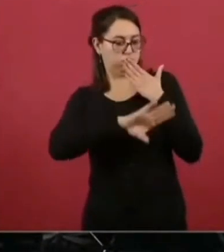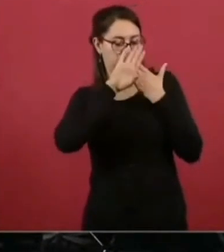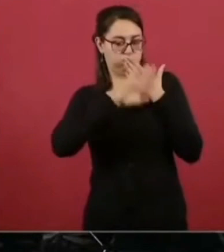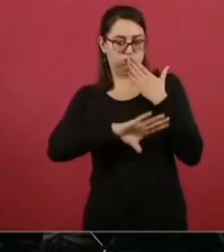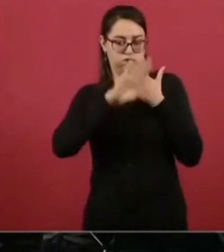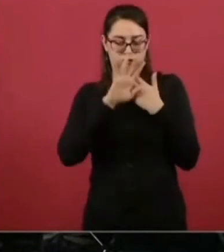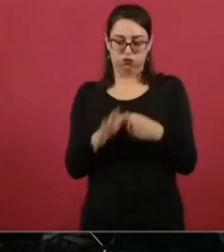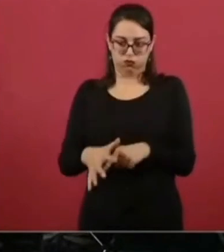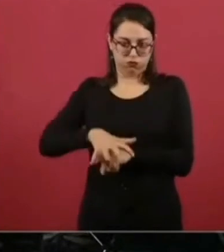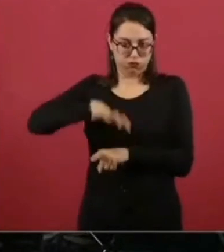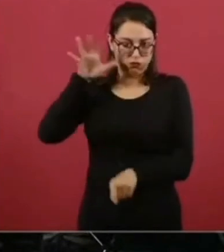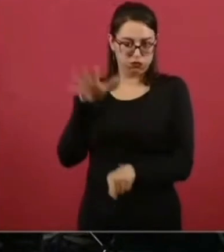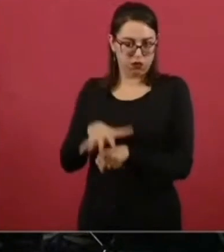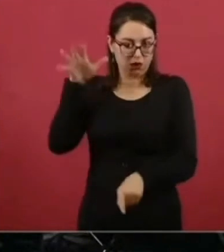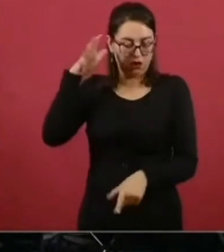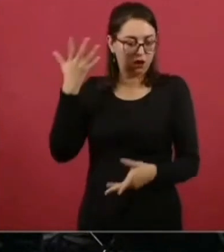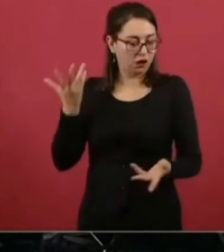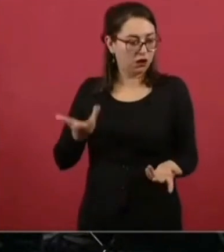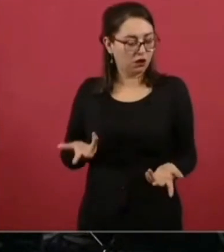O goliza.